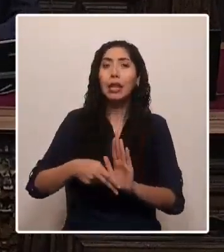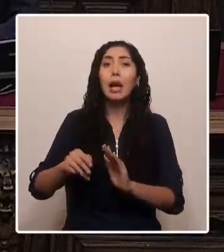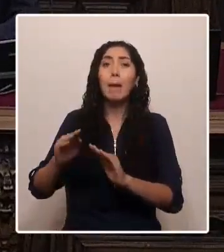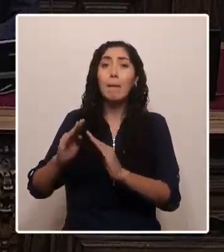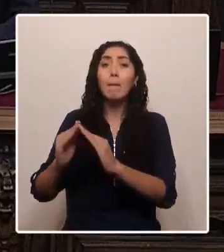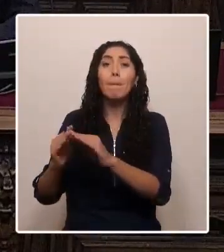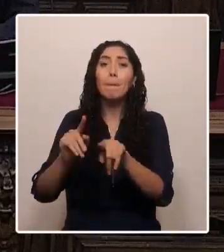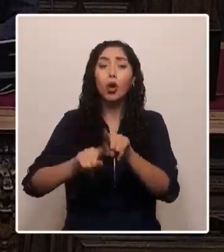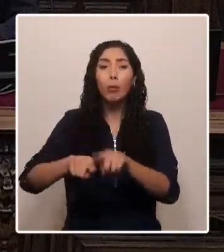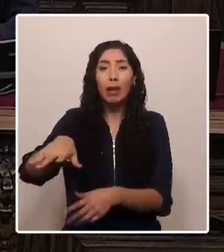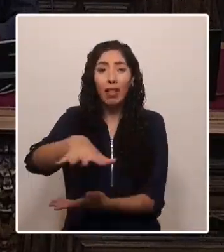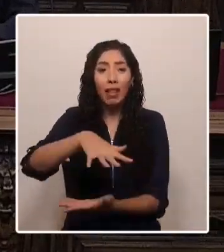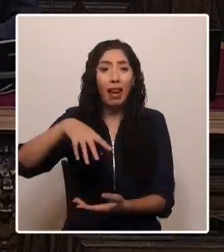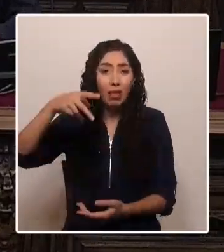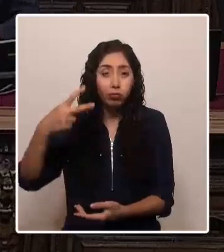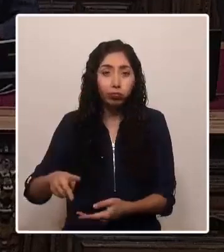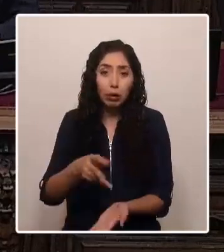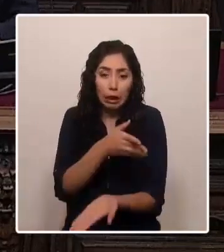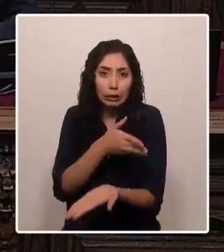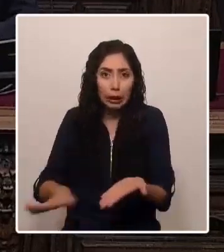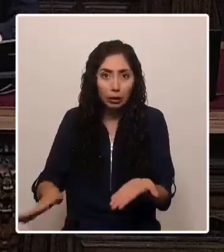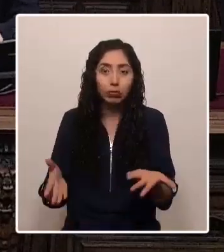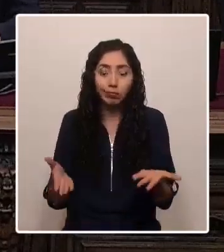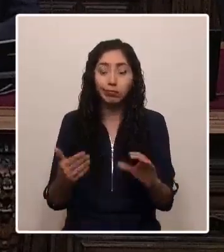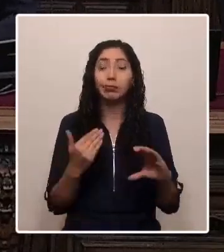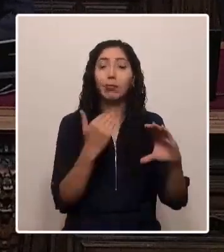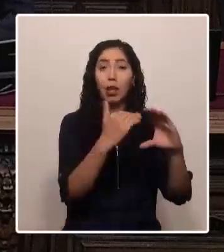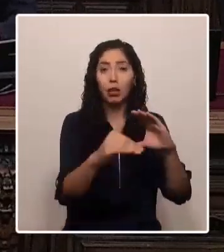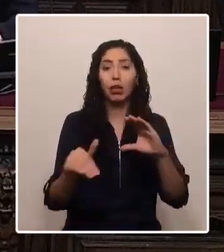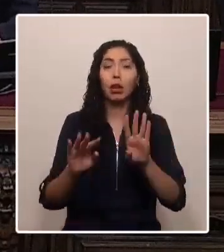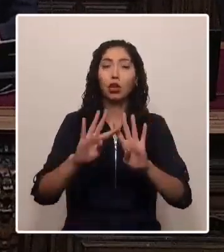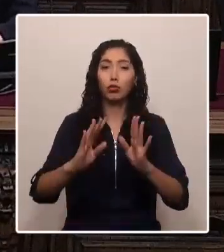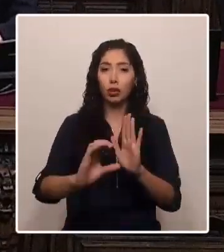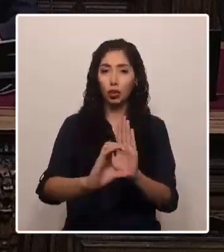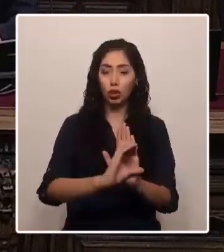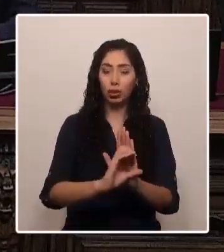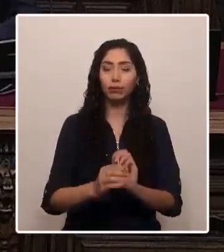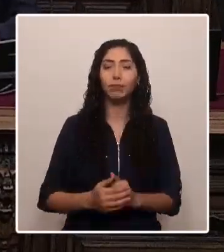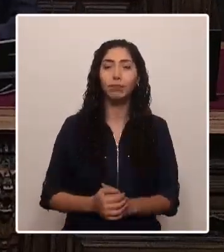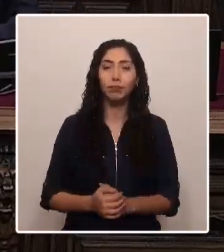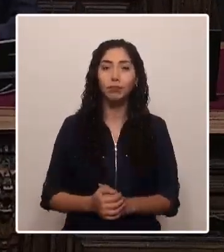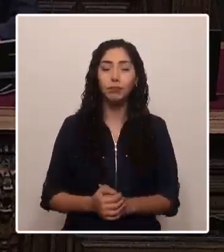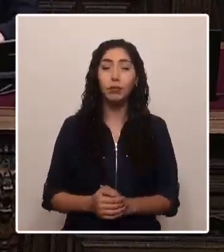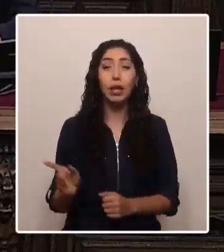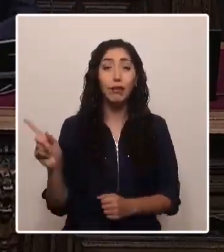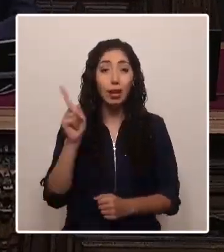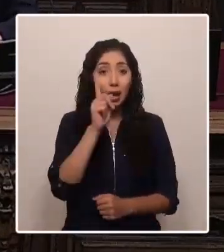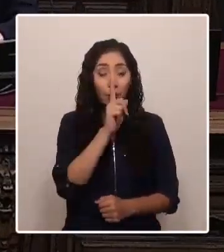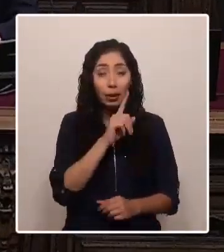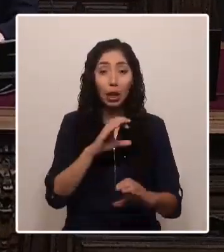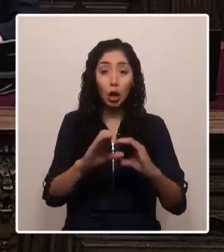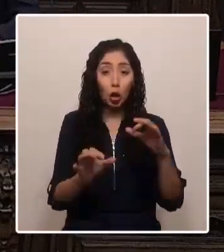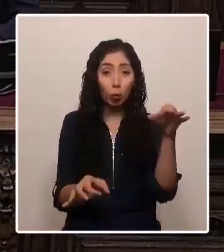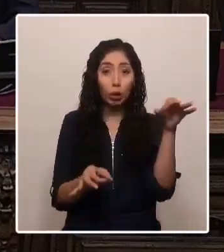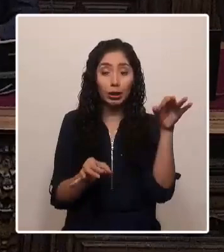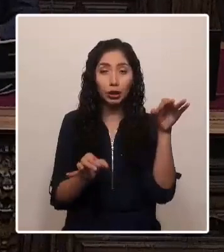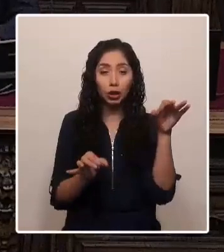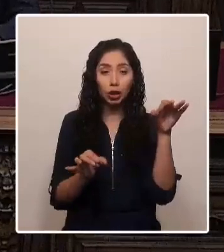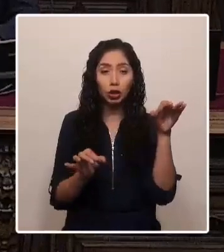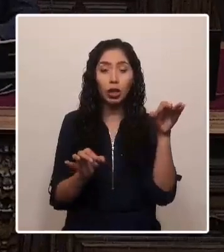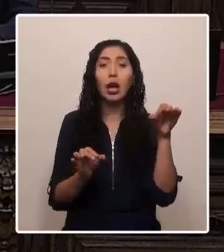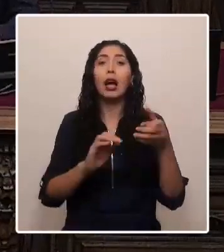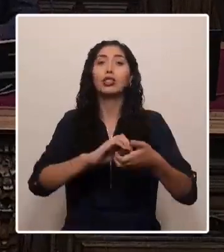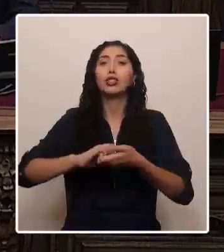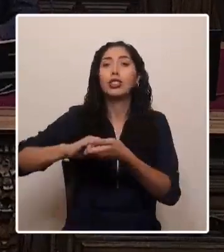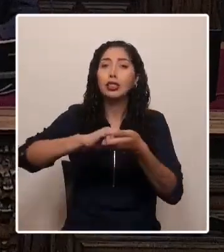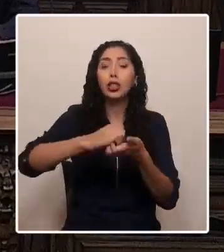originarios, que queda a disposición de las señoras y señores convencionales. Y finalmente una comunicación de la Asociación de Alcaldes de las